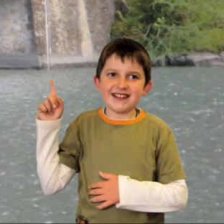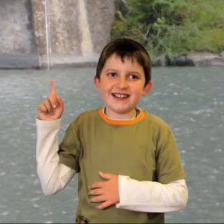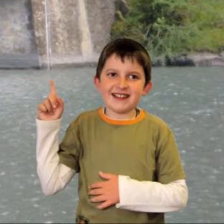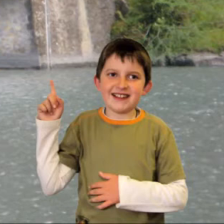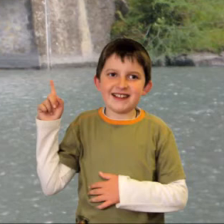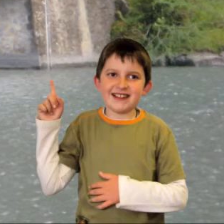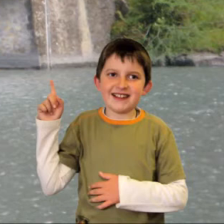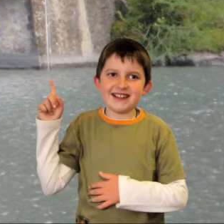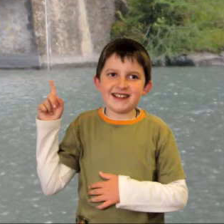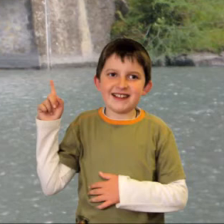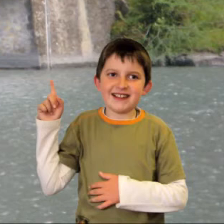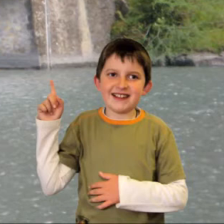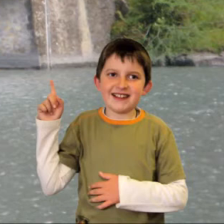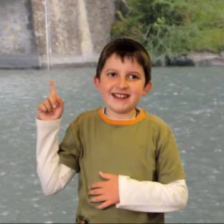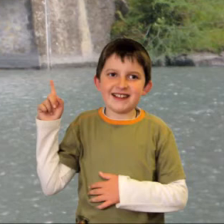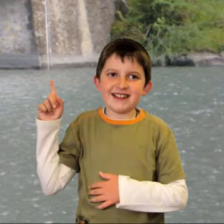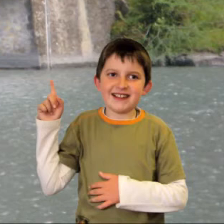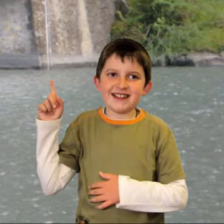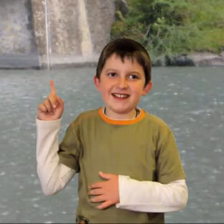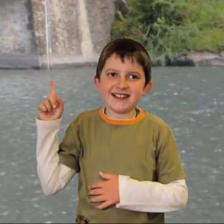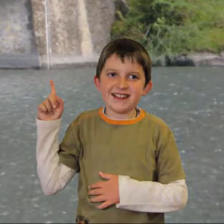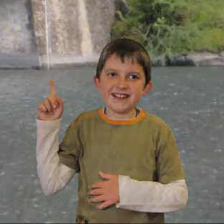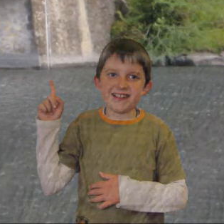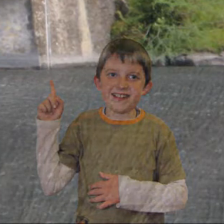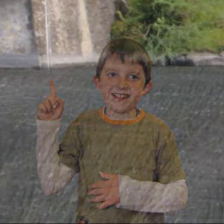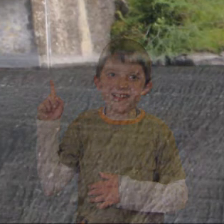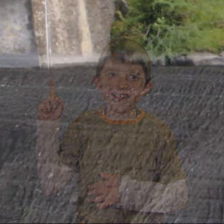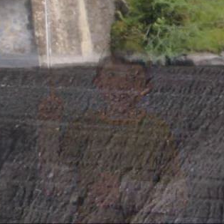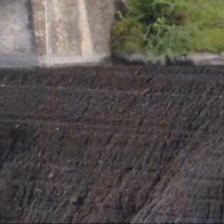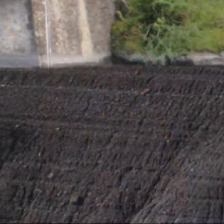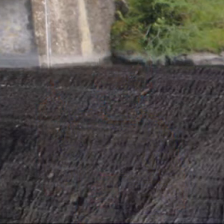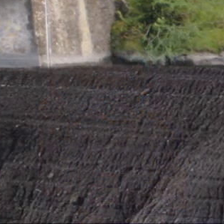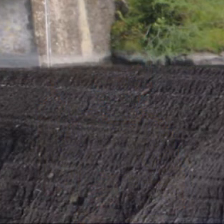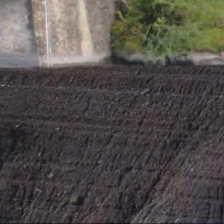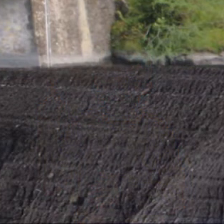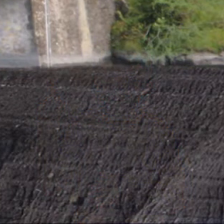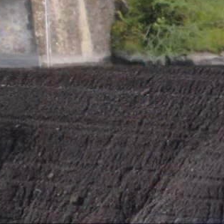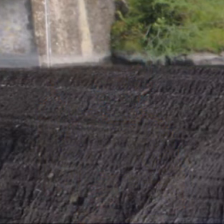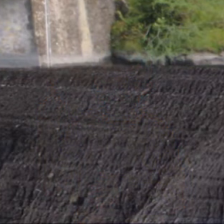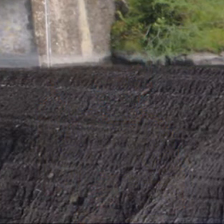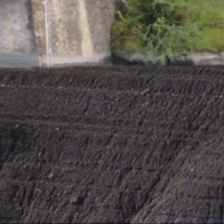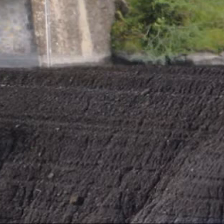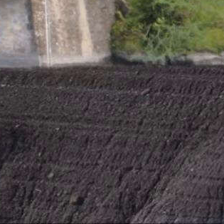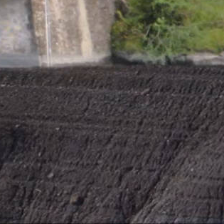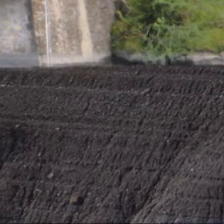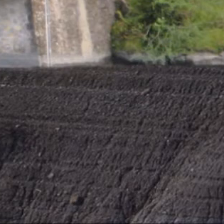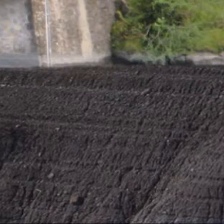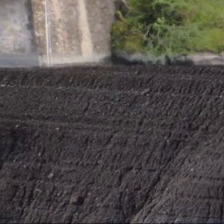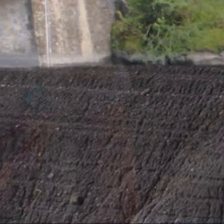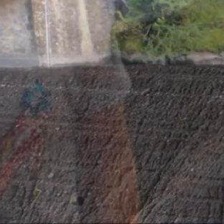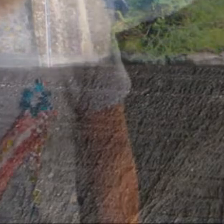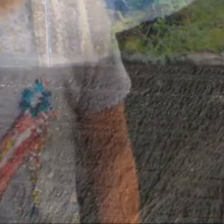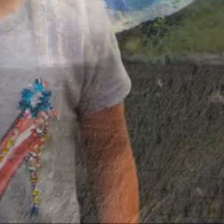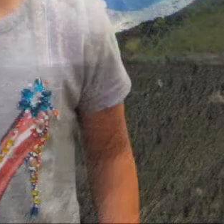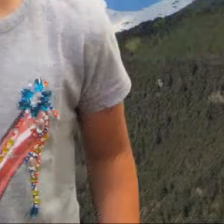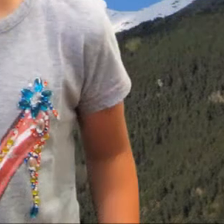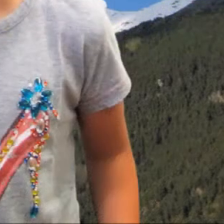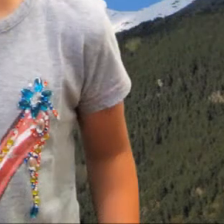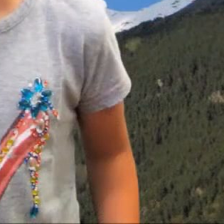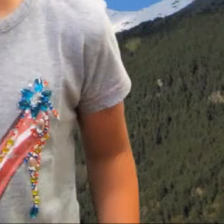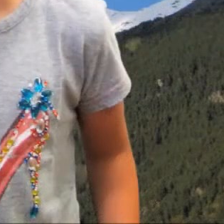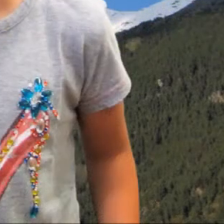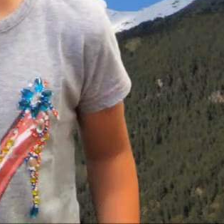de Brandespun, con aplenar la boca de agua y tornarla a echar al